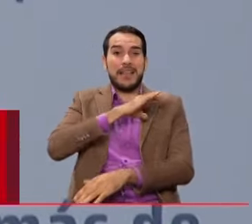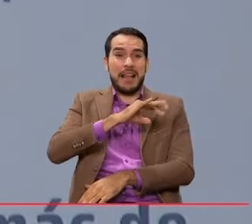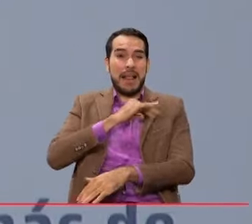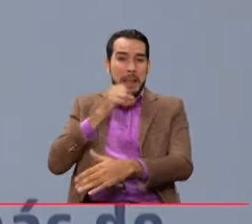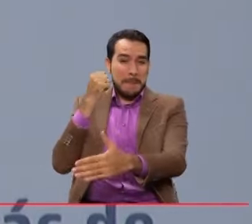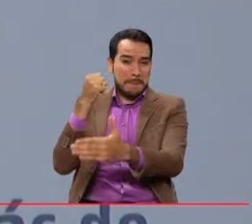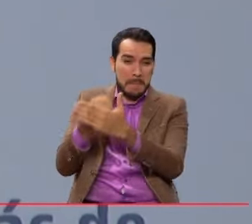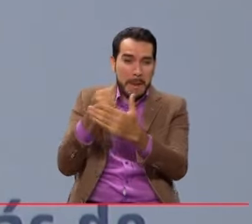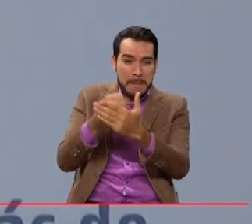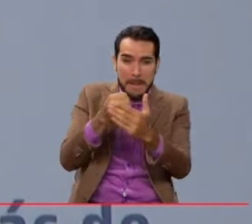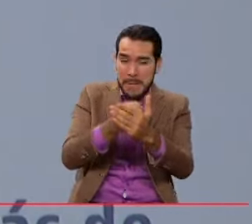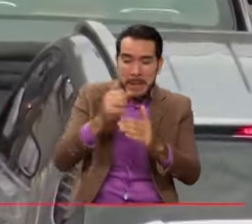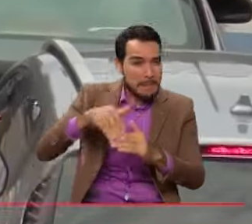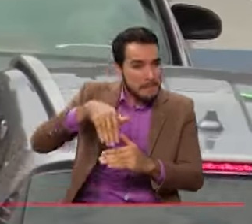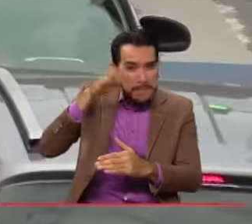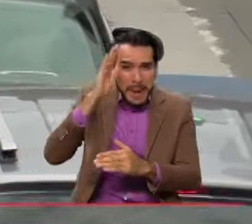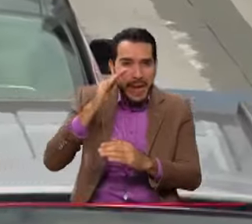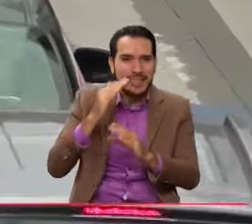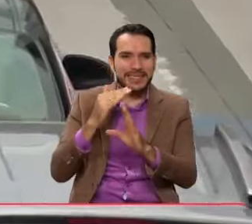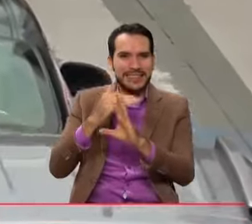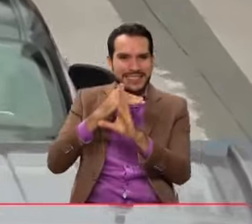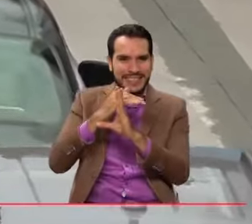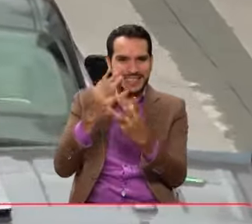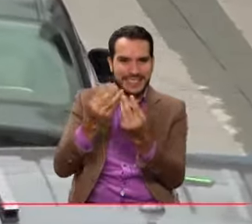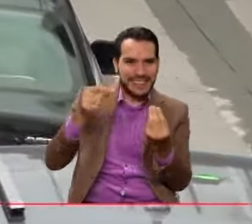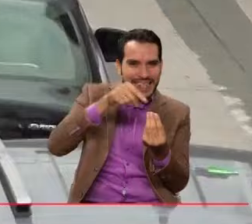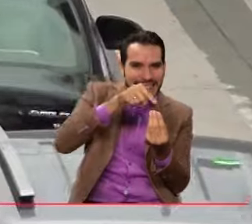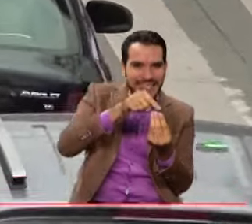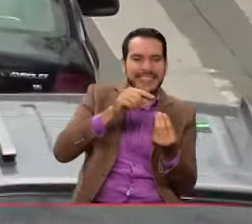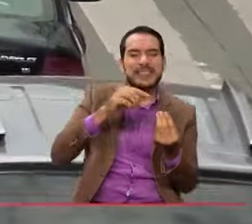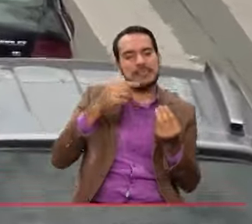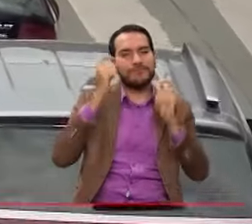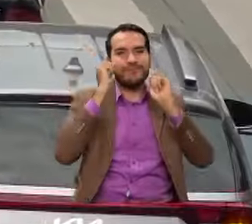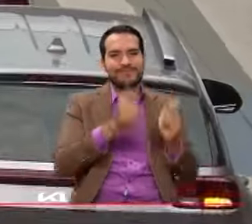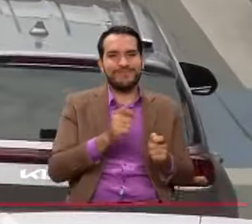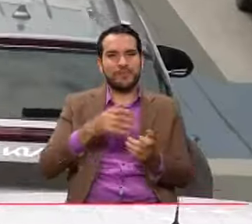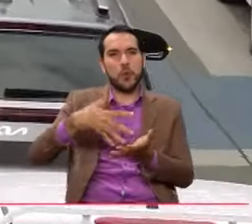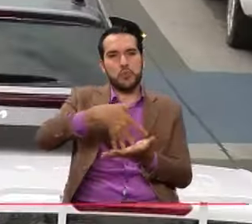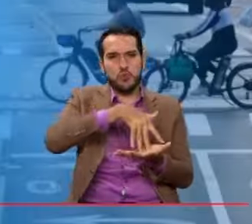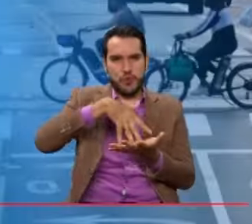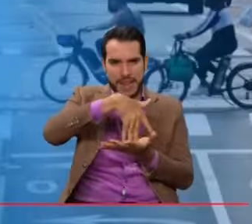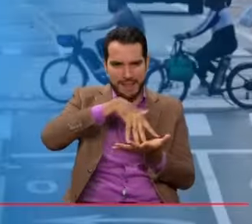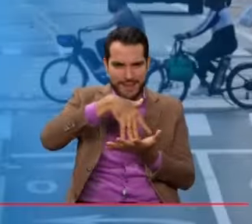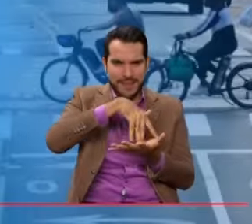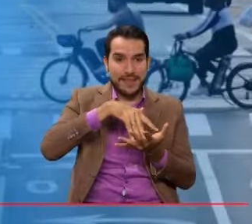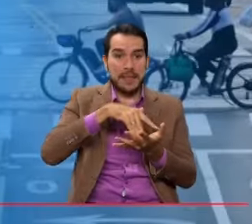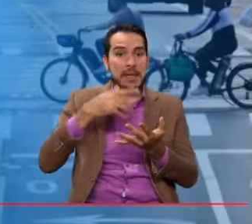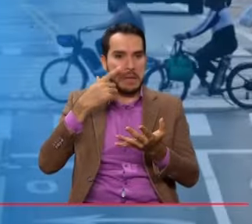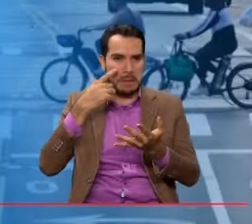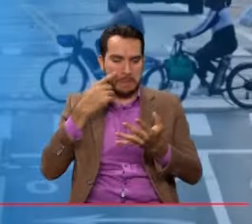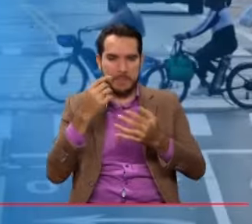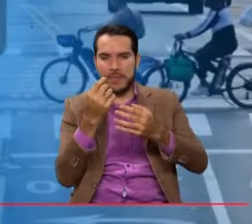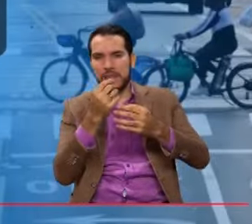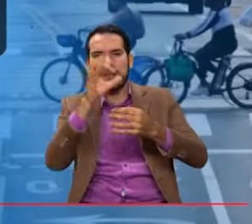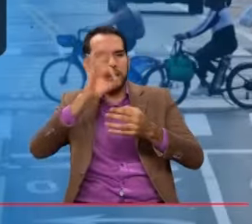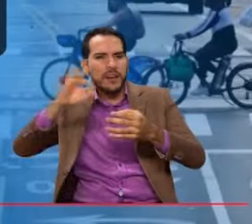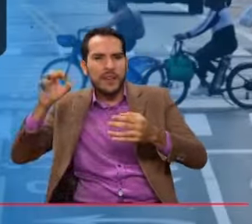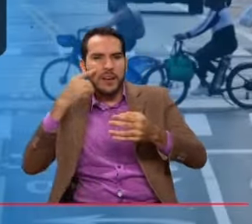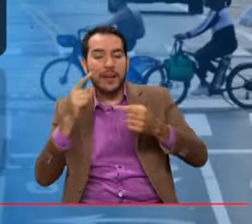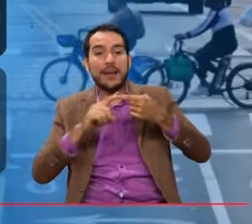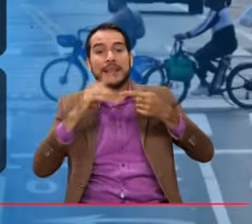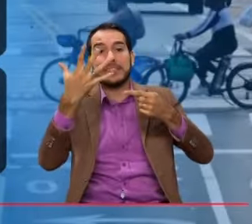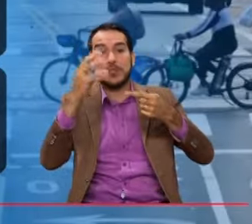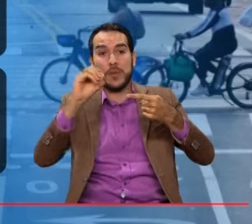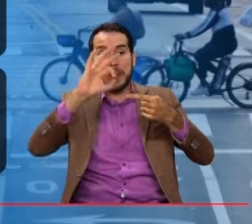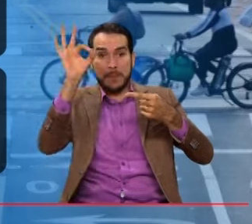viales son los denominados usuarios vulnerables. Las cifras se distribuyen así: motociclistas el 50%,